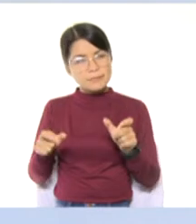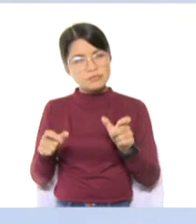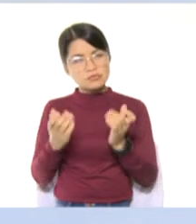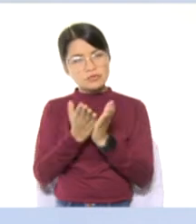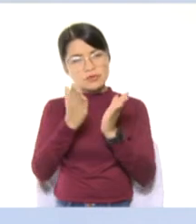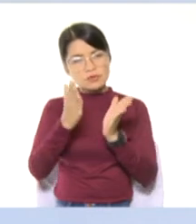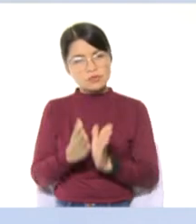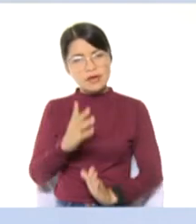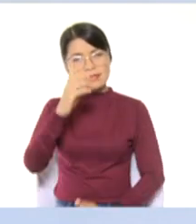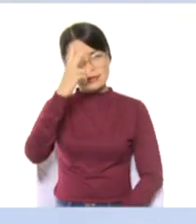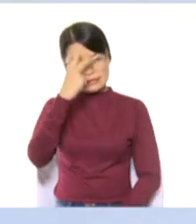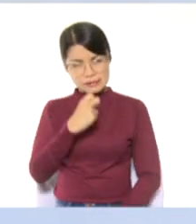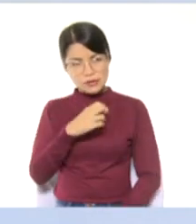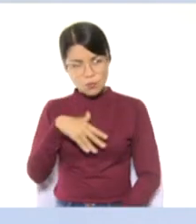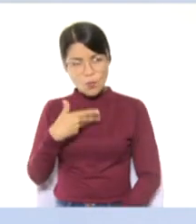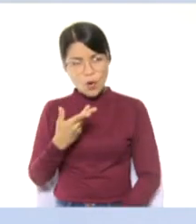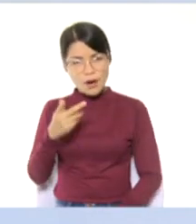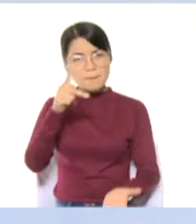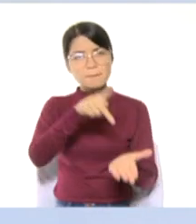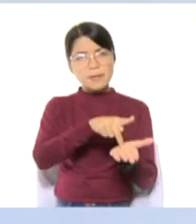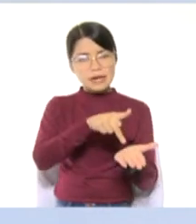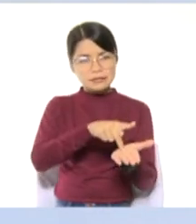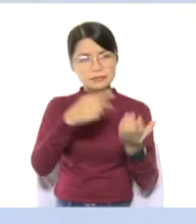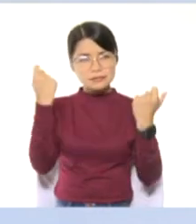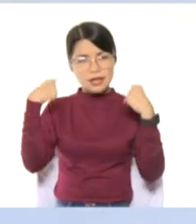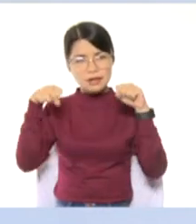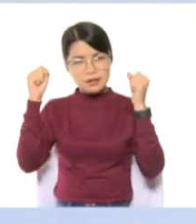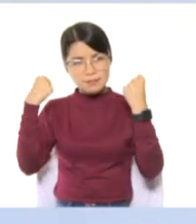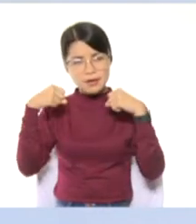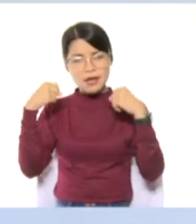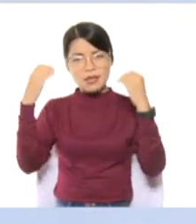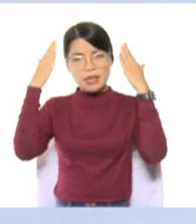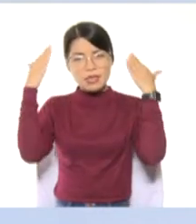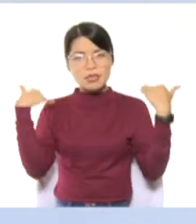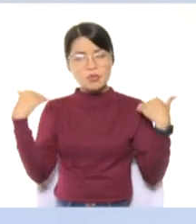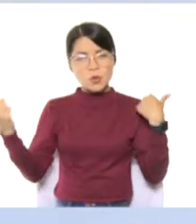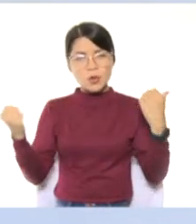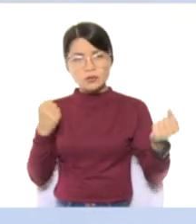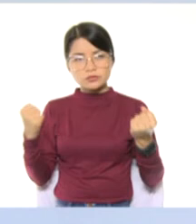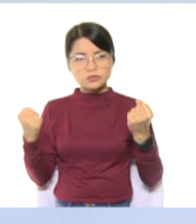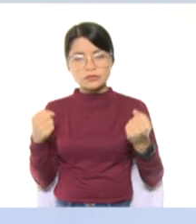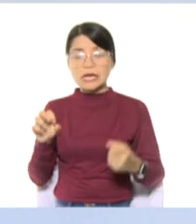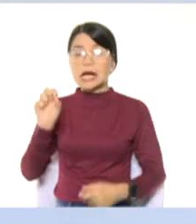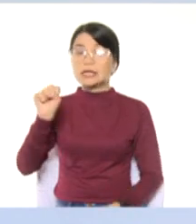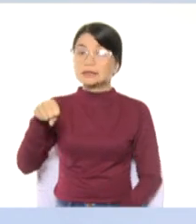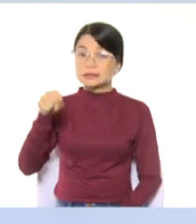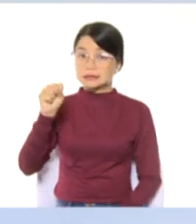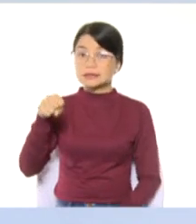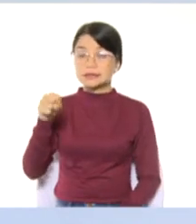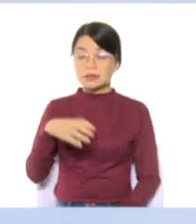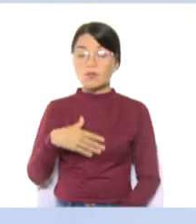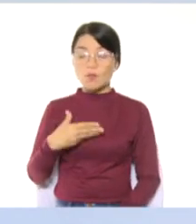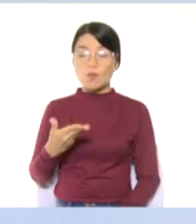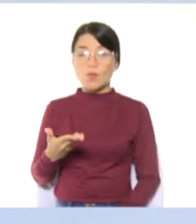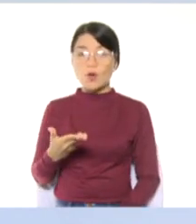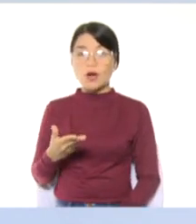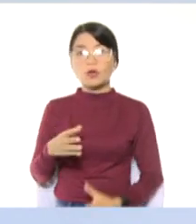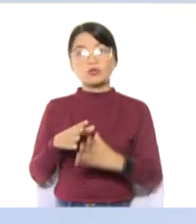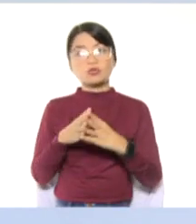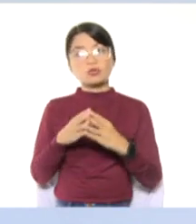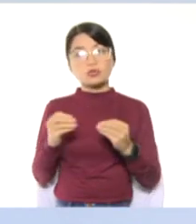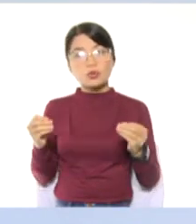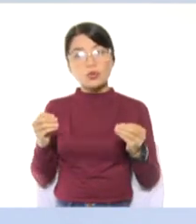educación física. Sí, por supuesto que sí. Recuérdate que todos los referentes teóricos prácticos de cada una de las áreas de